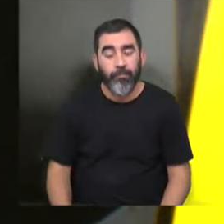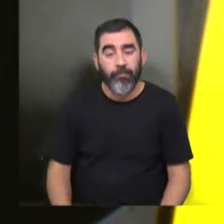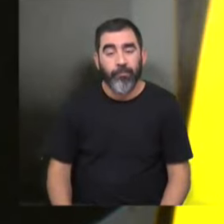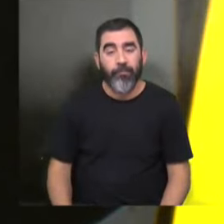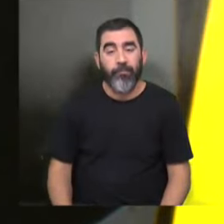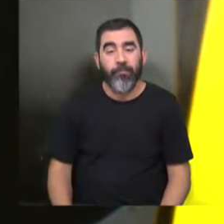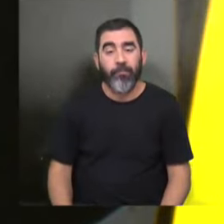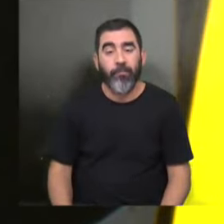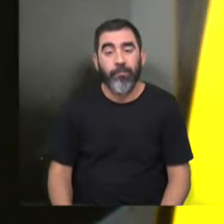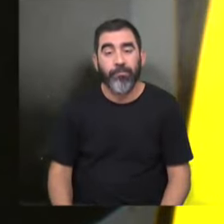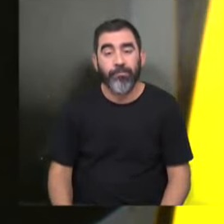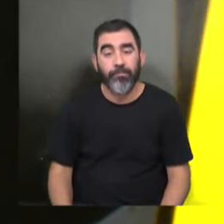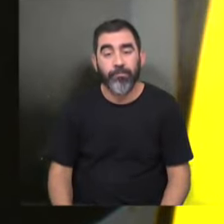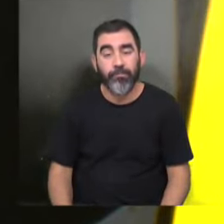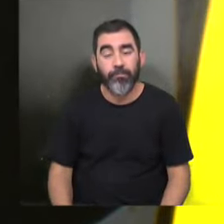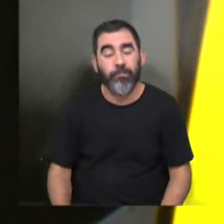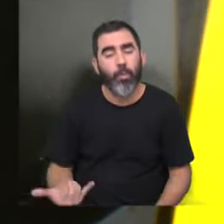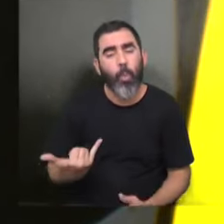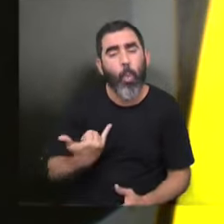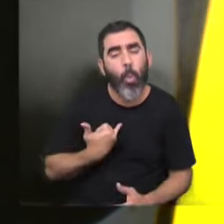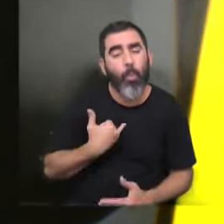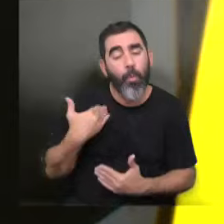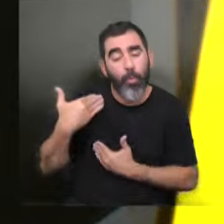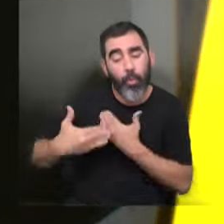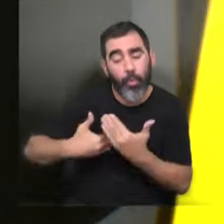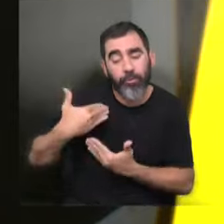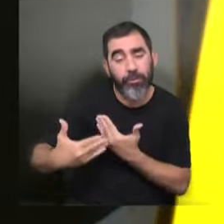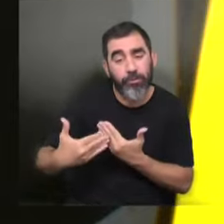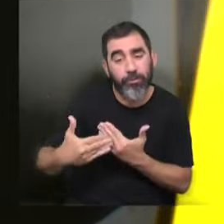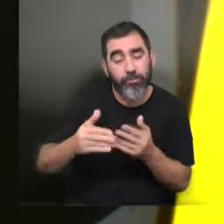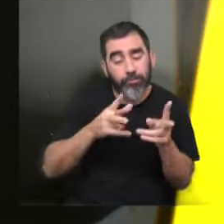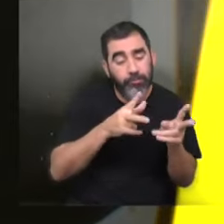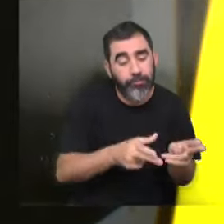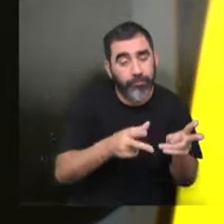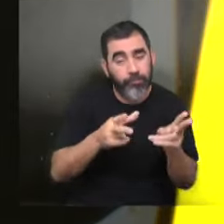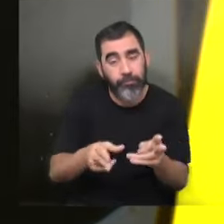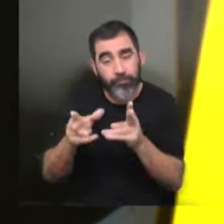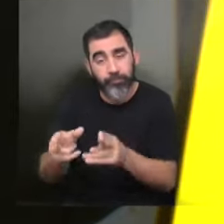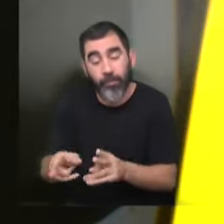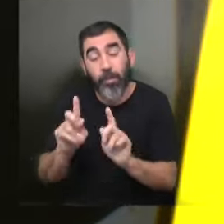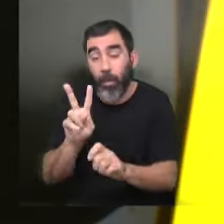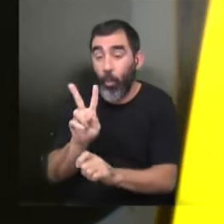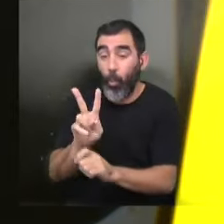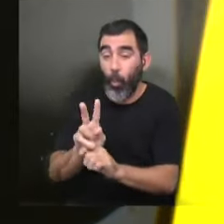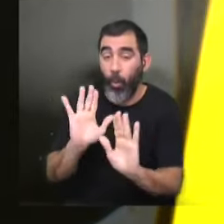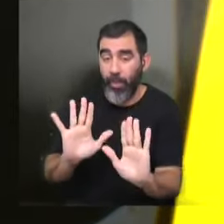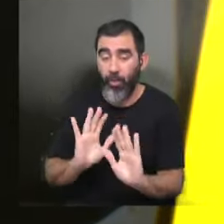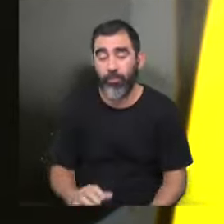parte del informe nos cuenta cómo es este procedimiento, las etapas del mismo y bueno, los cuidados que hay que tener.